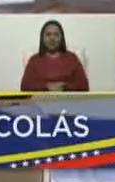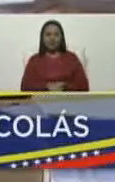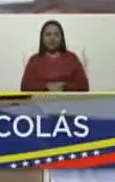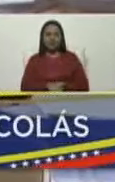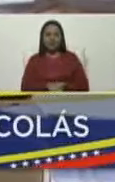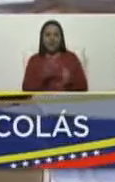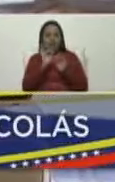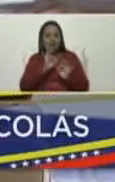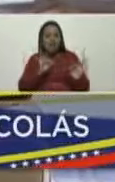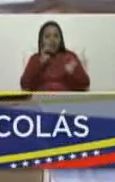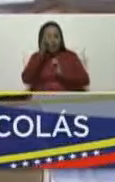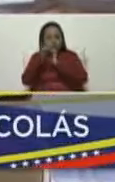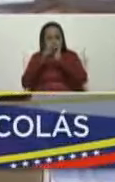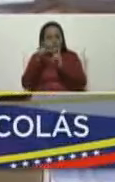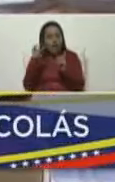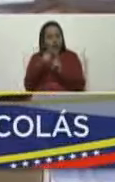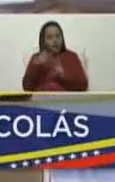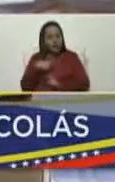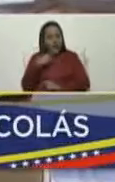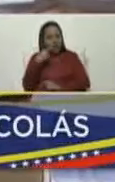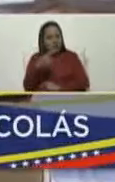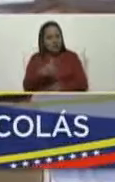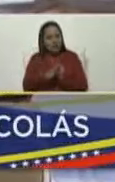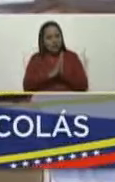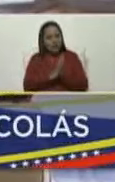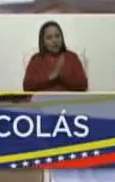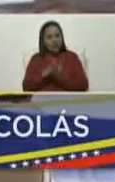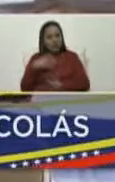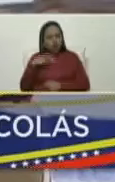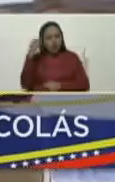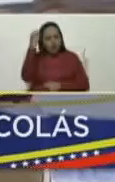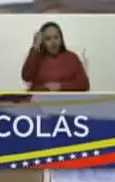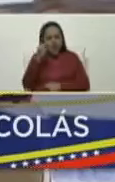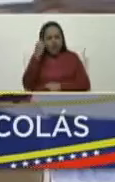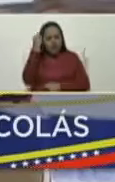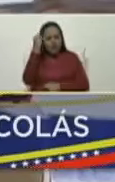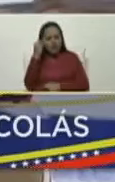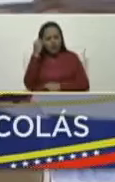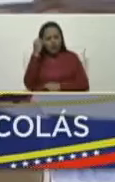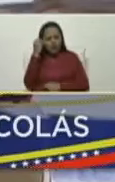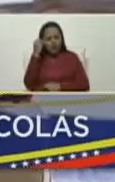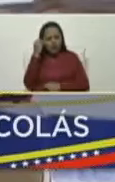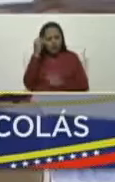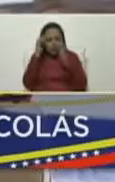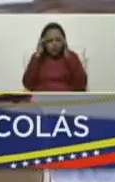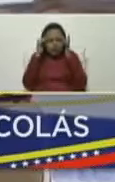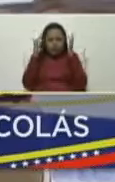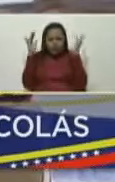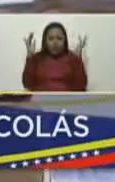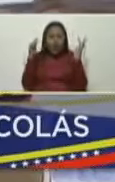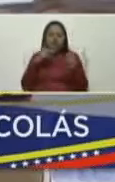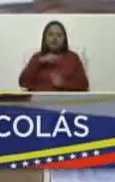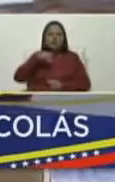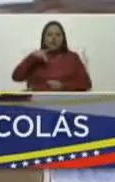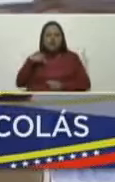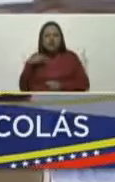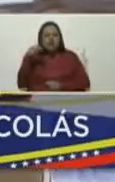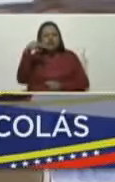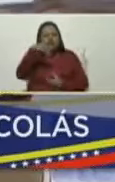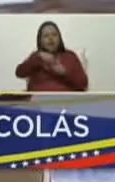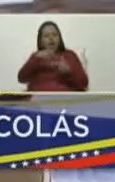Nadie grabe estas palabras que voy a decir. Si yo pensara en voz alta, si nosotros a nivel